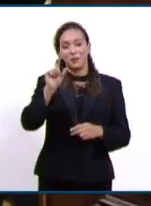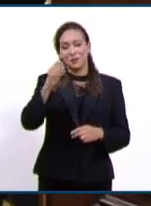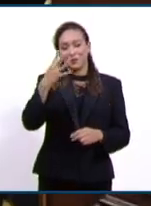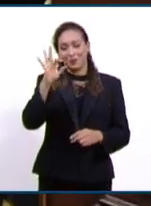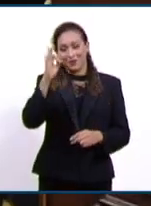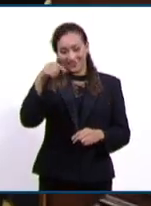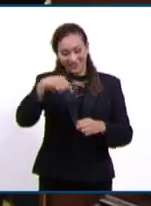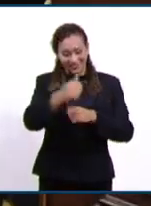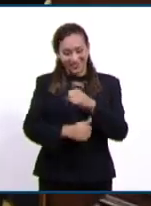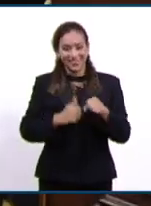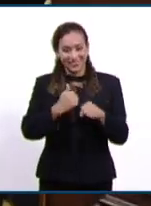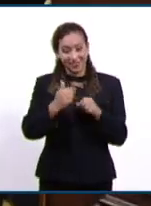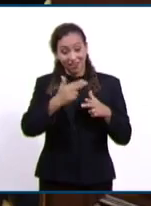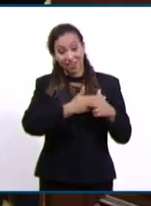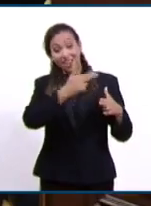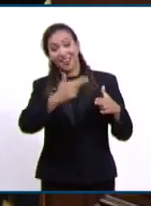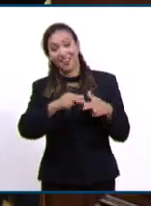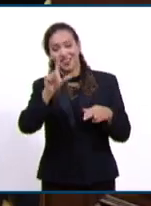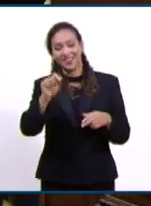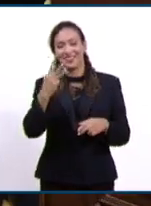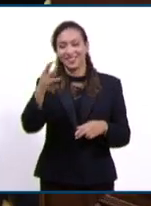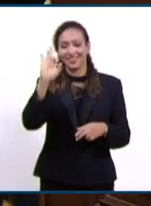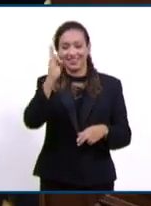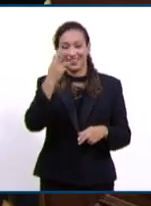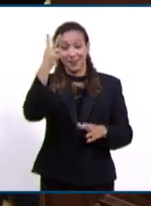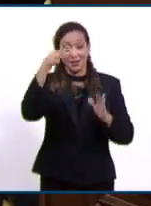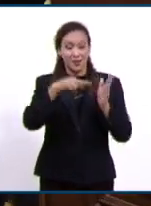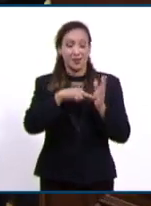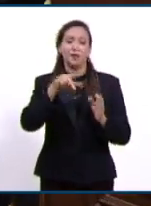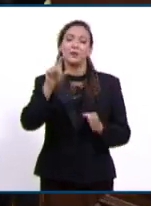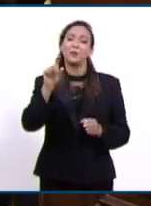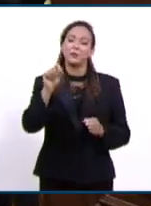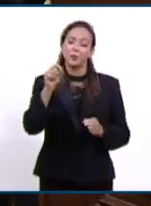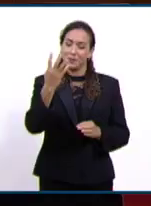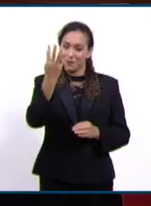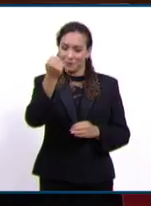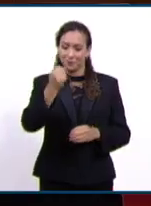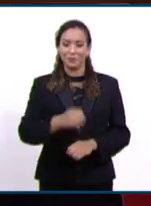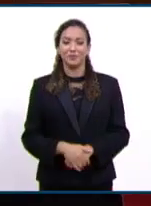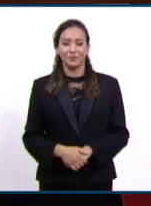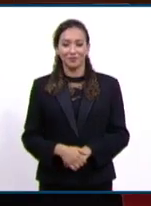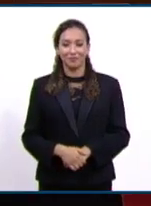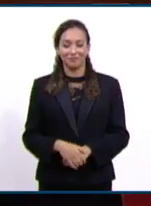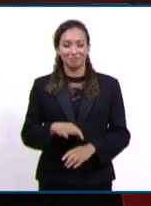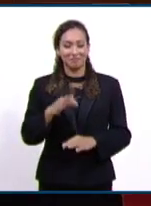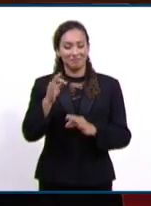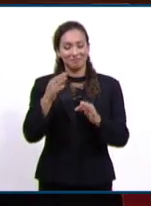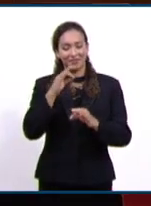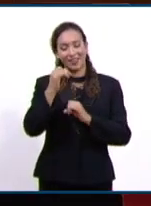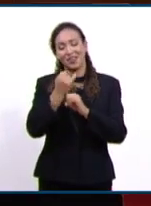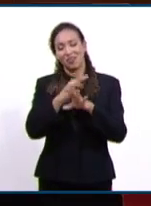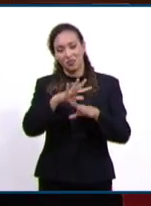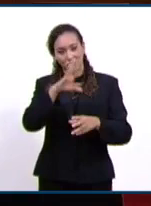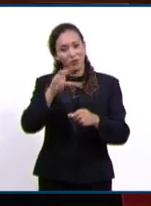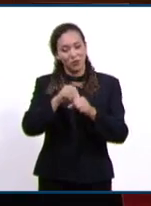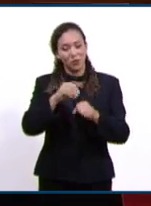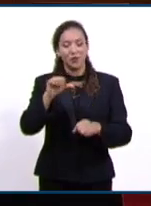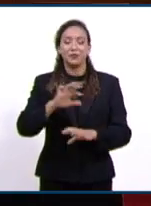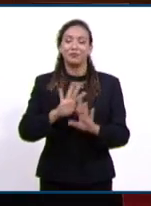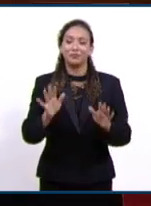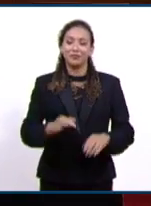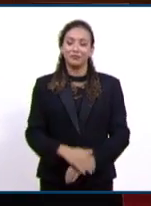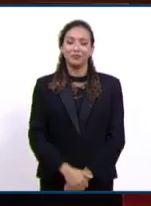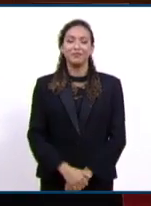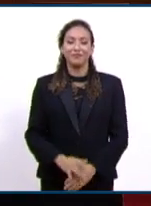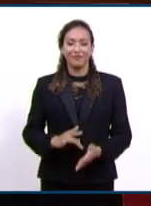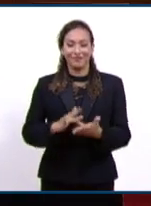del presente año hasta el 23 de febrero de 2029. Con información de José Luis Guerra García para el canal del